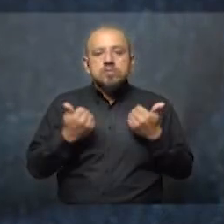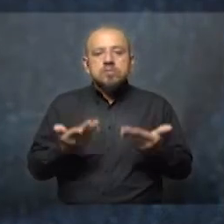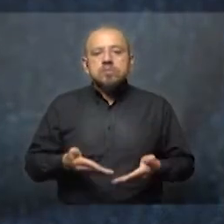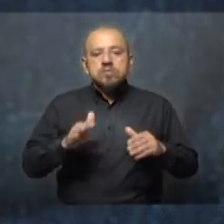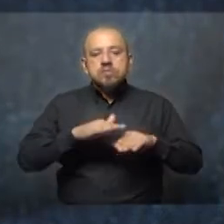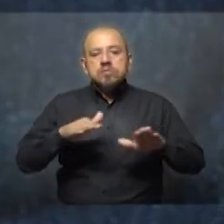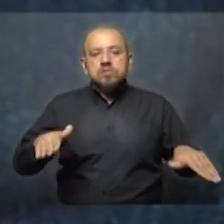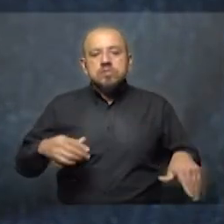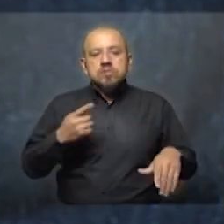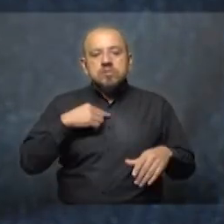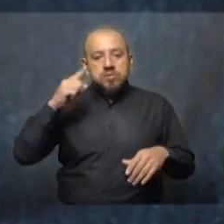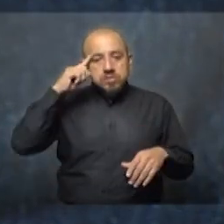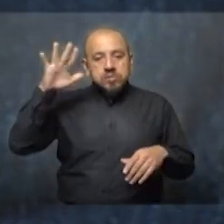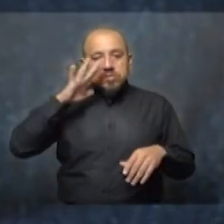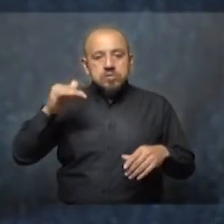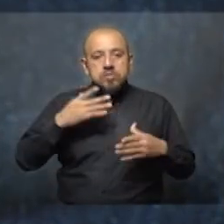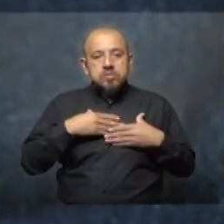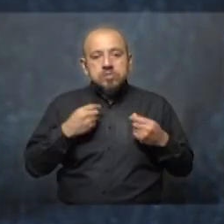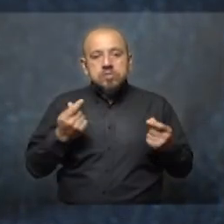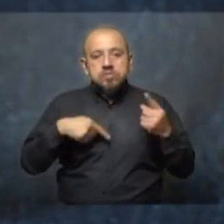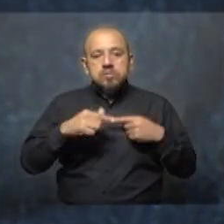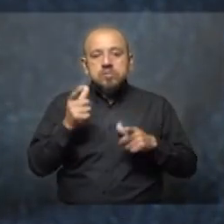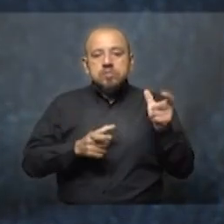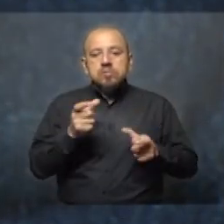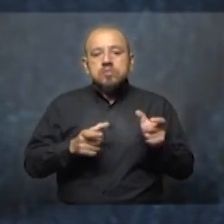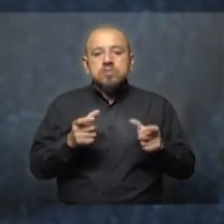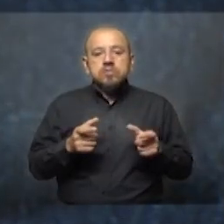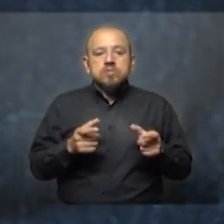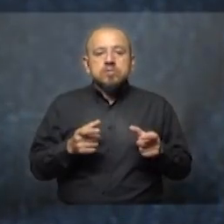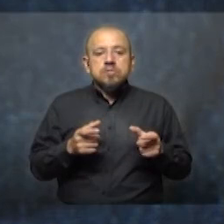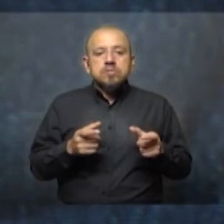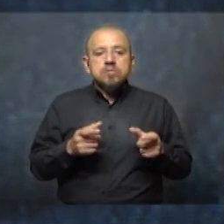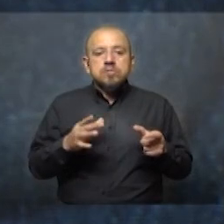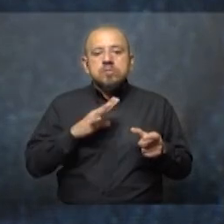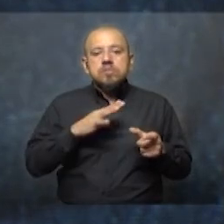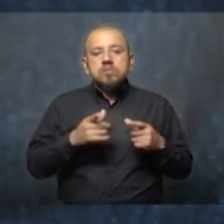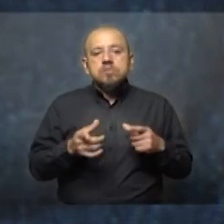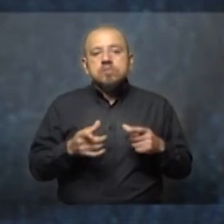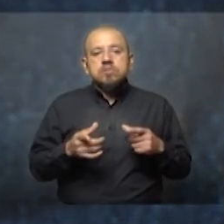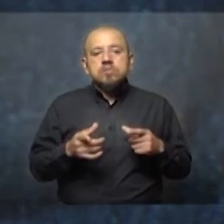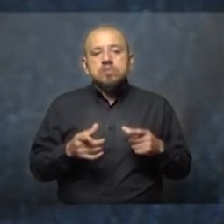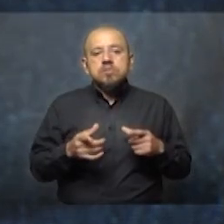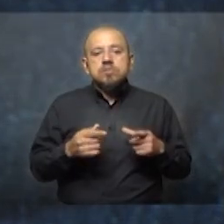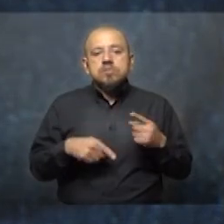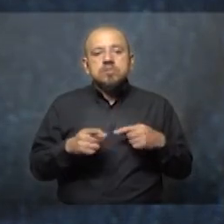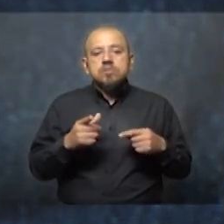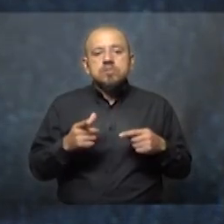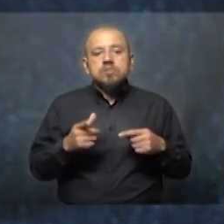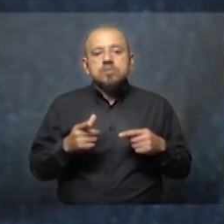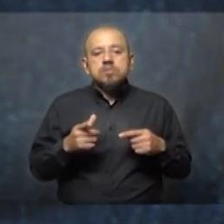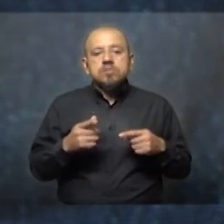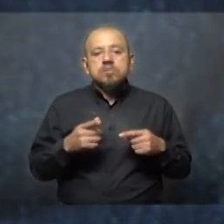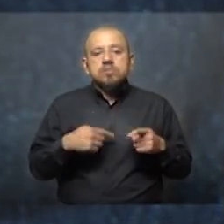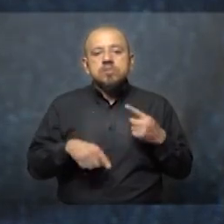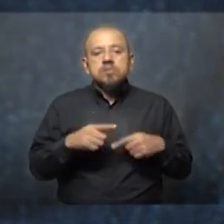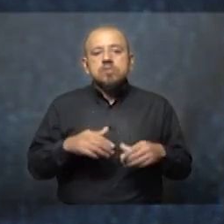al bienestar psíquico y emocional de las personas hay una hay un se Procura digamos en